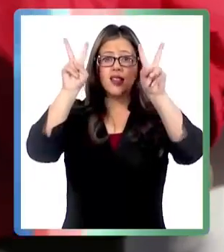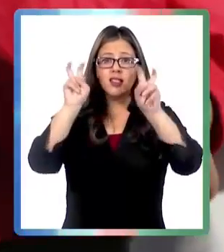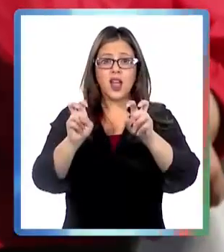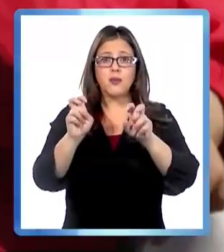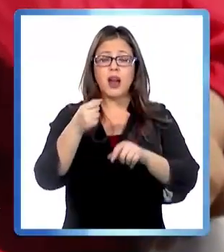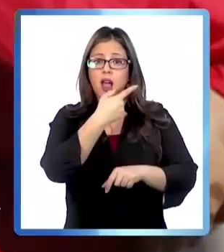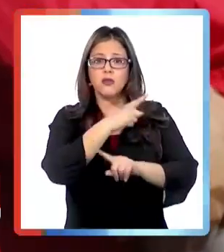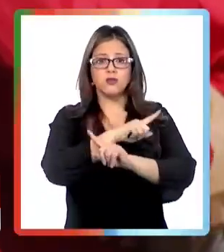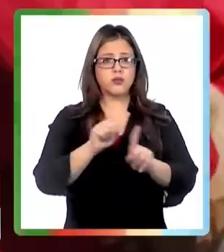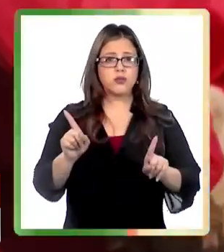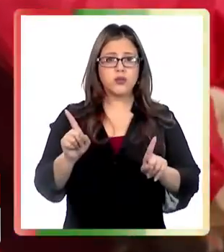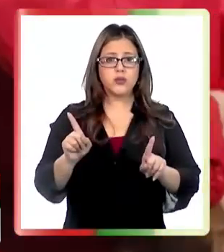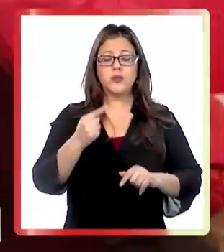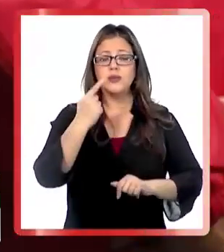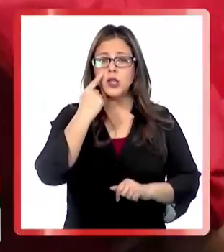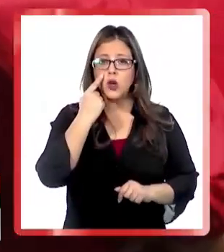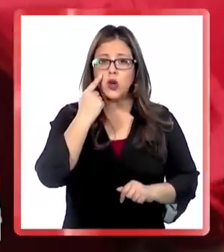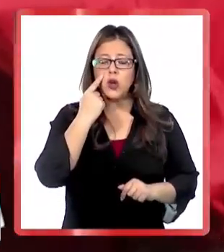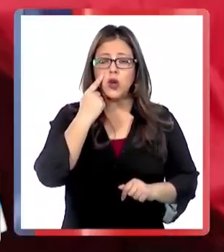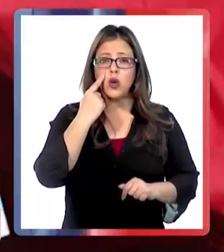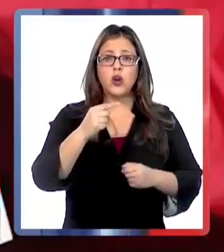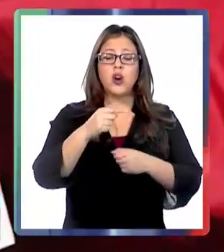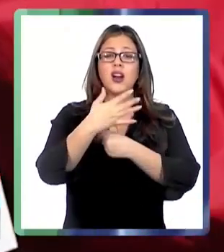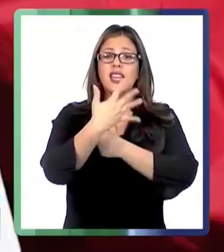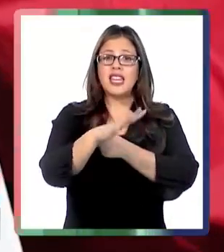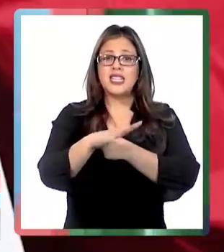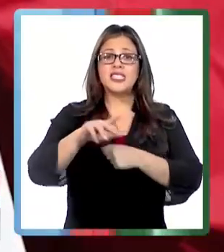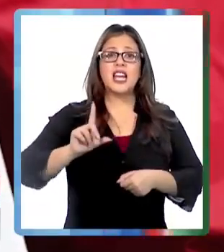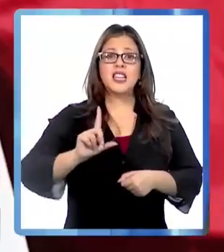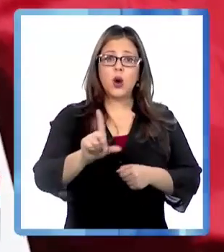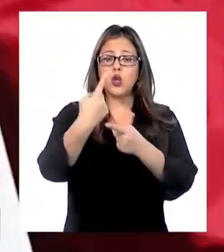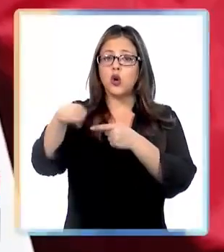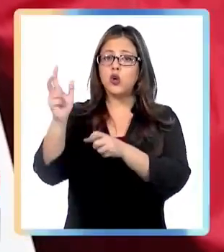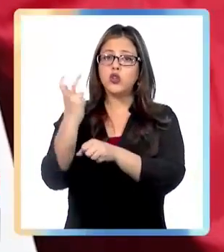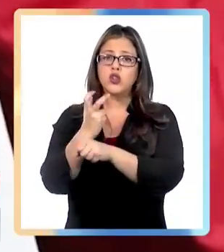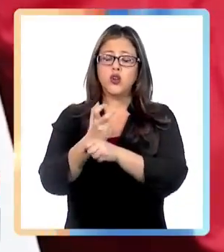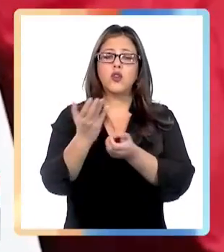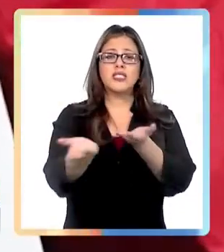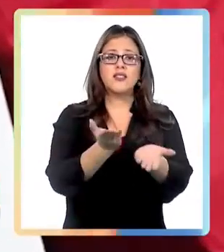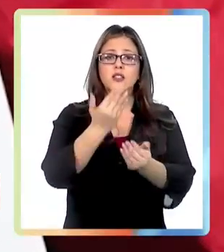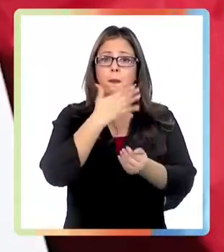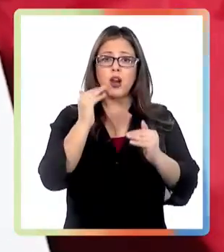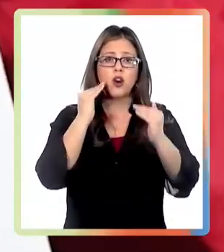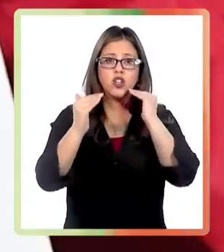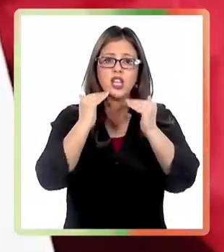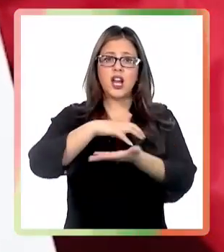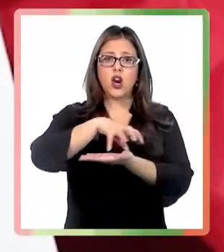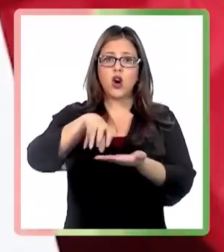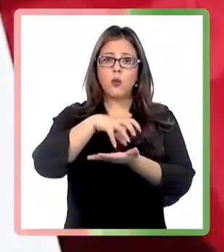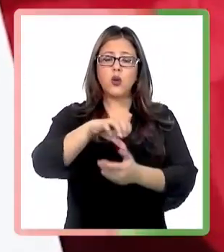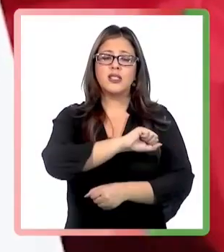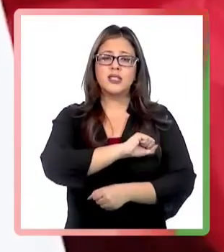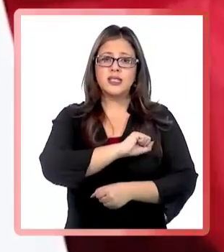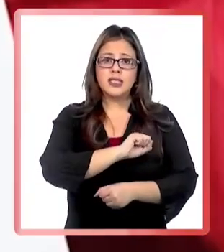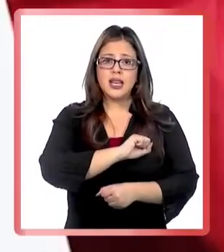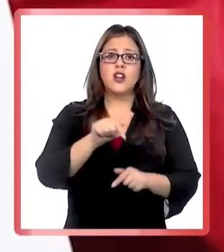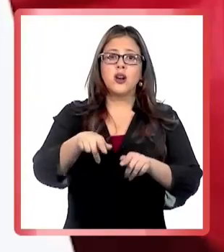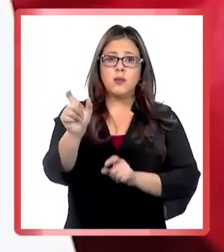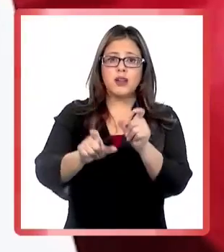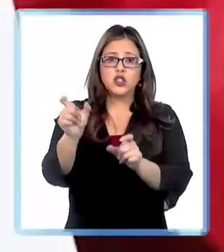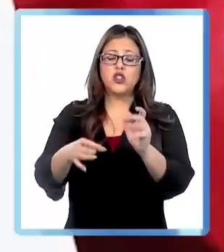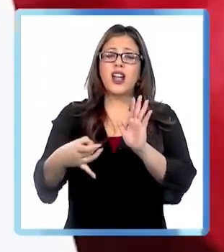Y atención, el 15 de julio se produjo otro robo en el Servicio Mejor Niñez de la comuna de Santiago y los ladrones se escaparon